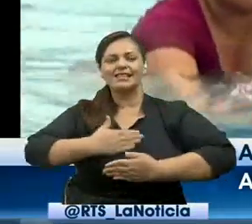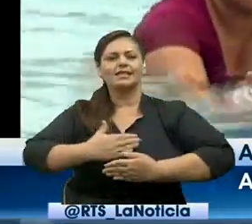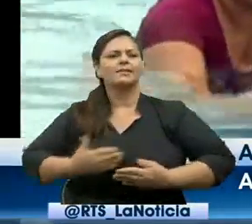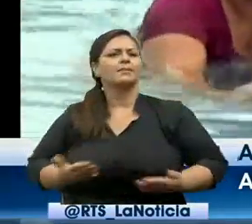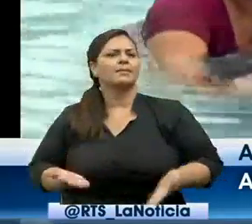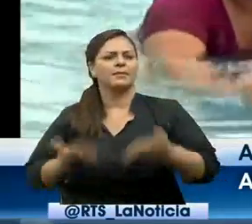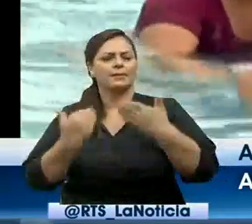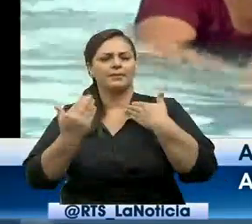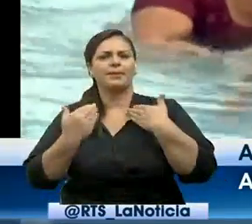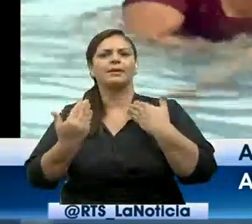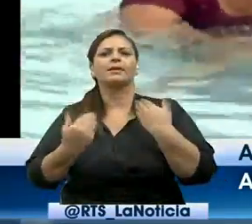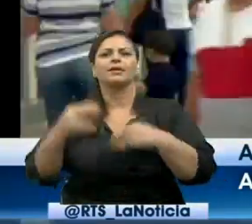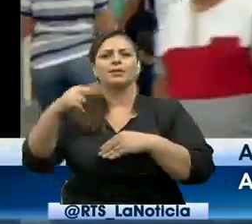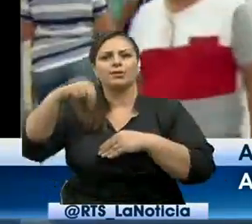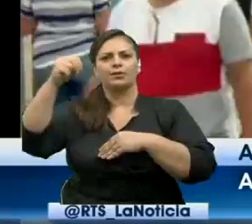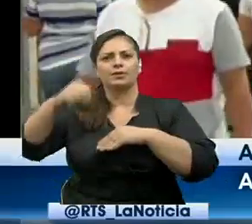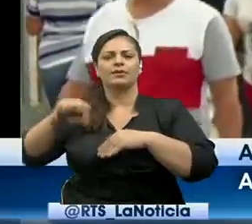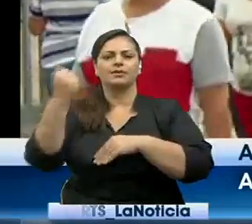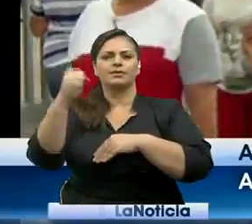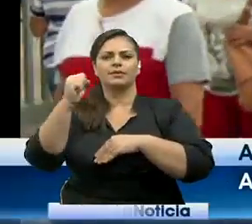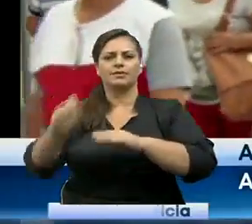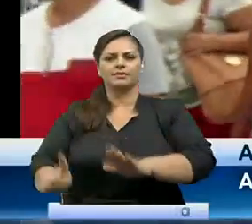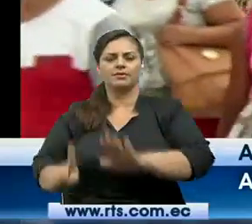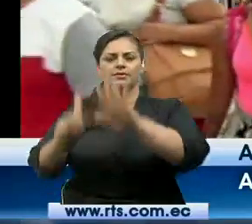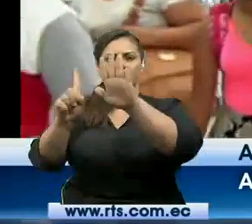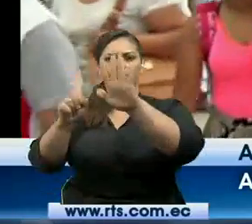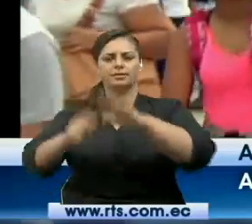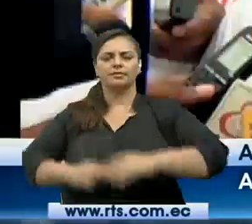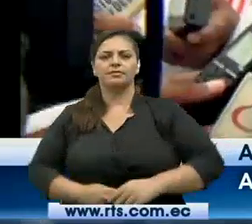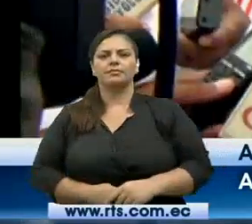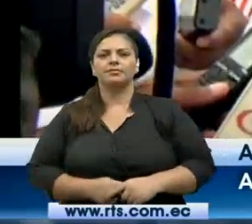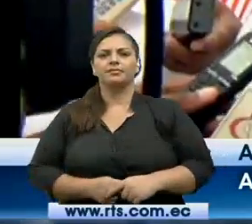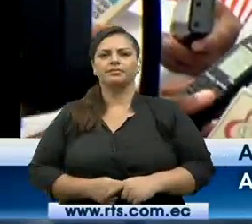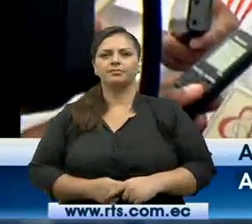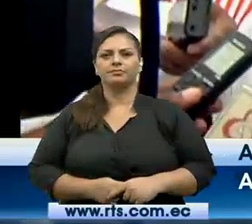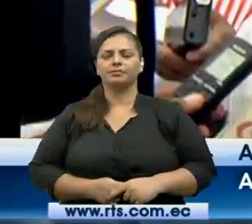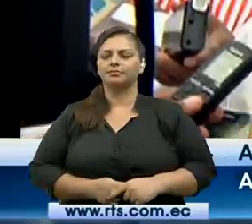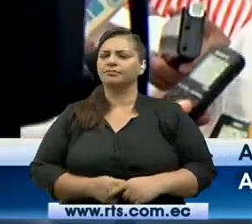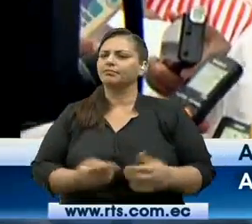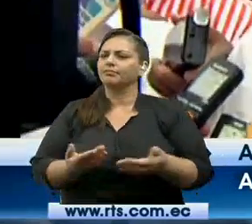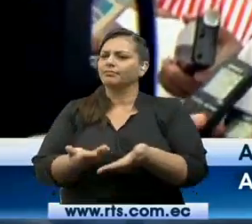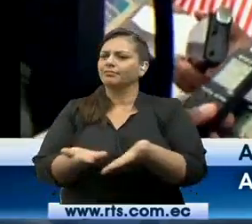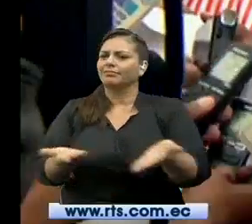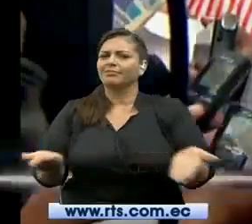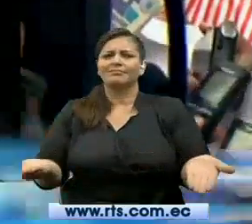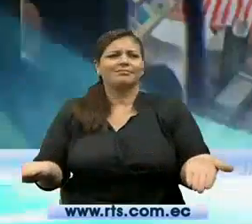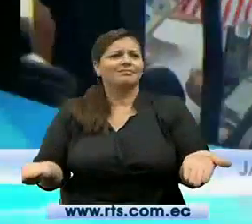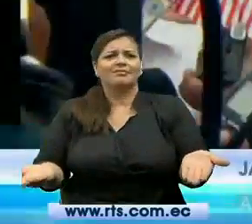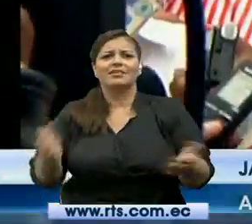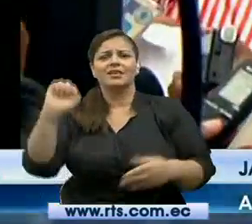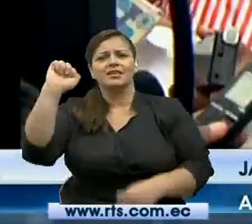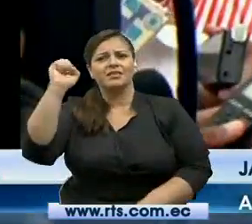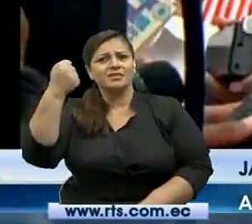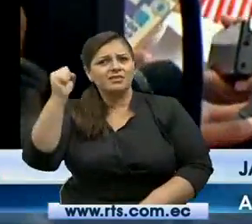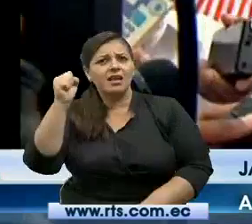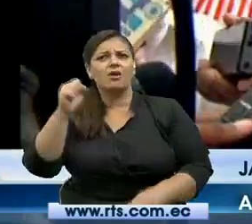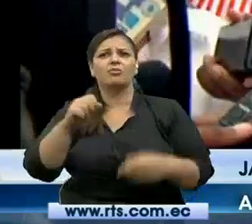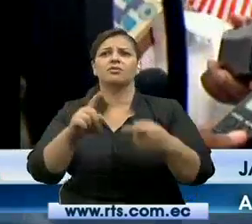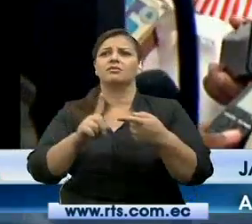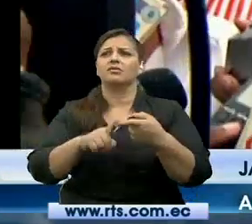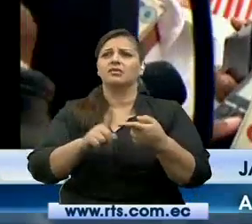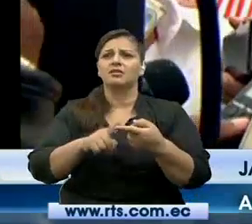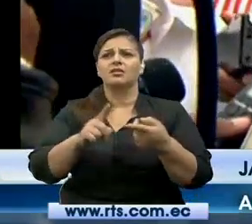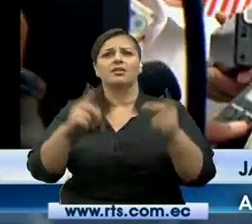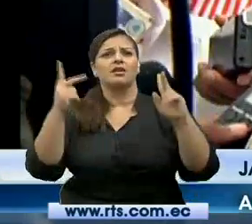norte, en las avenidas Antonio Parra Velasco y José Luis Tamayo. Beneficia a todos sauces, yo diría que